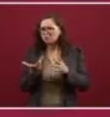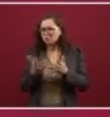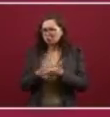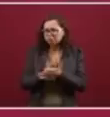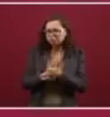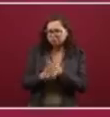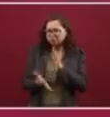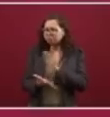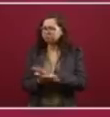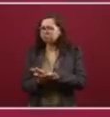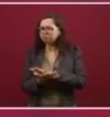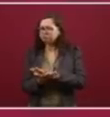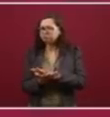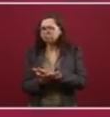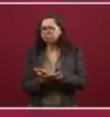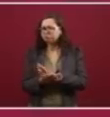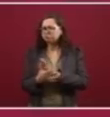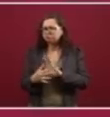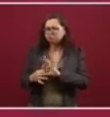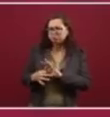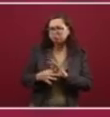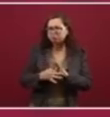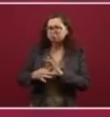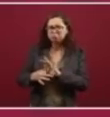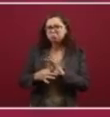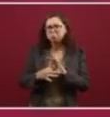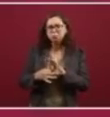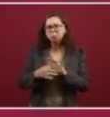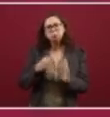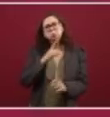contubernio, esa corrupción.